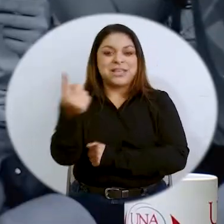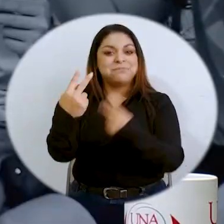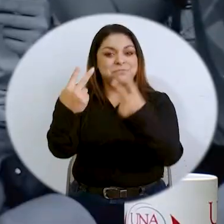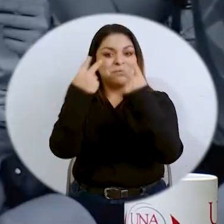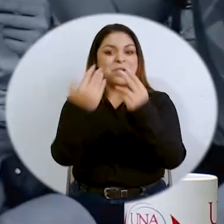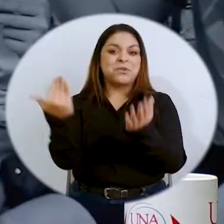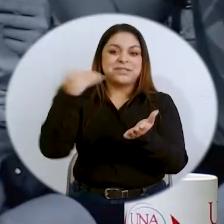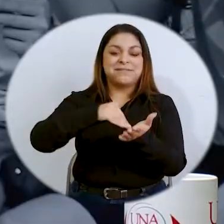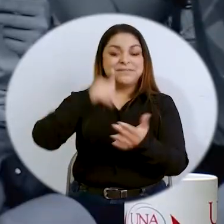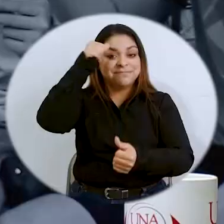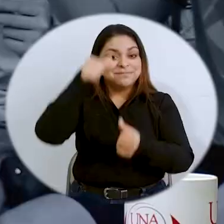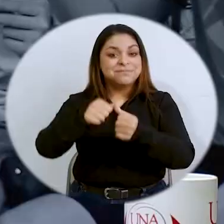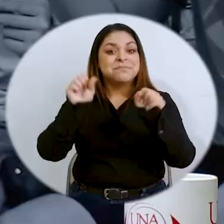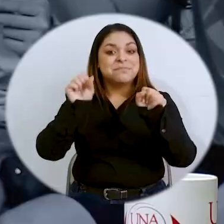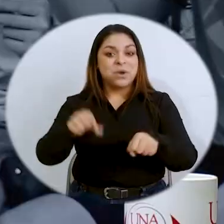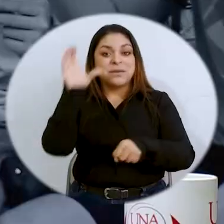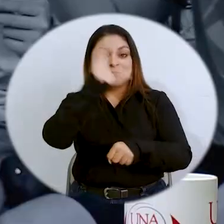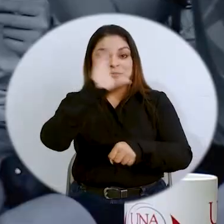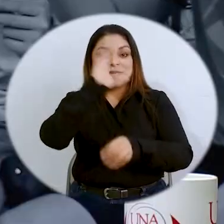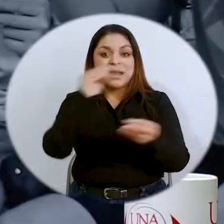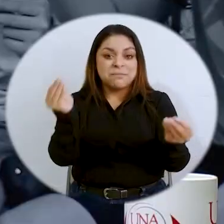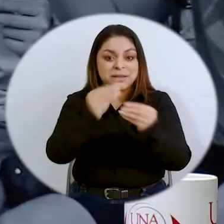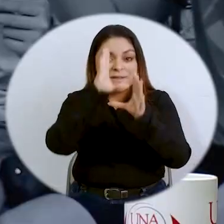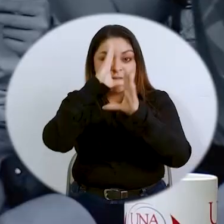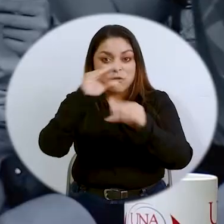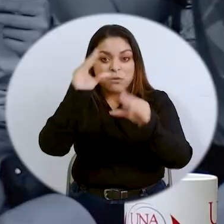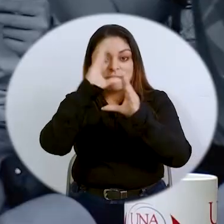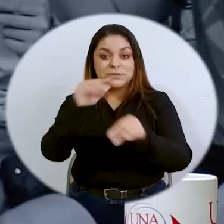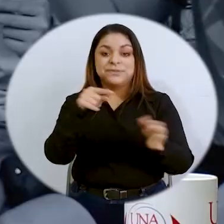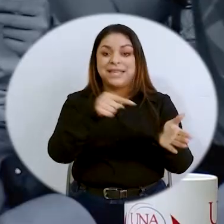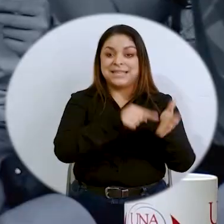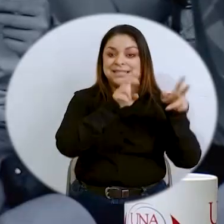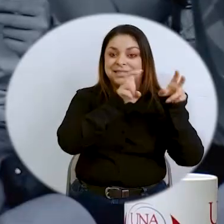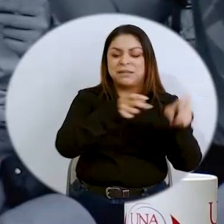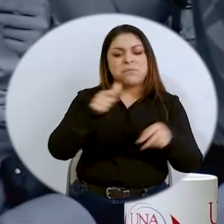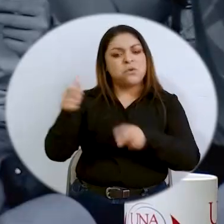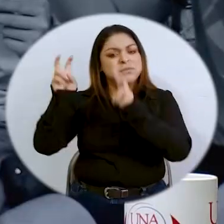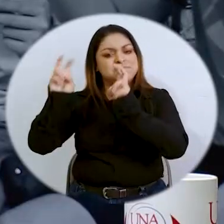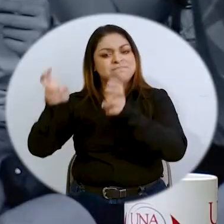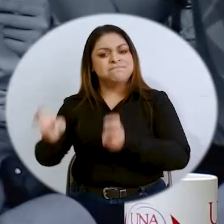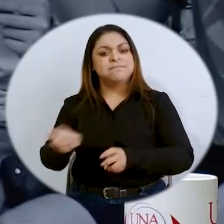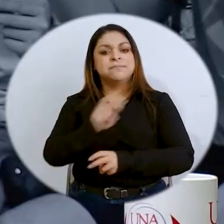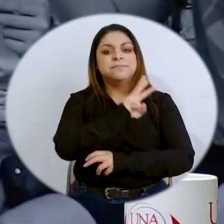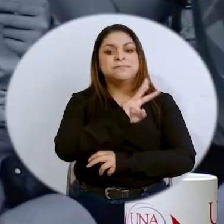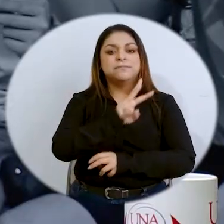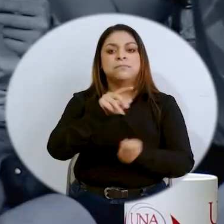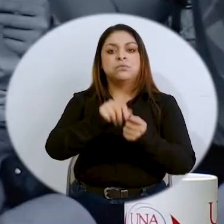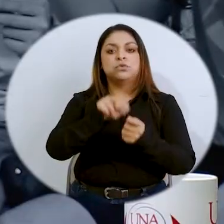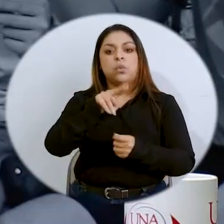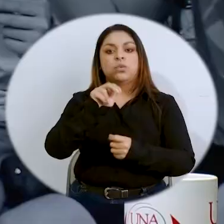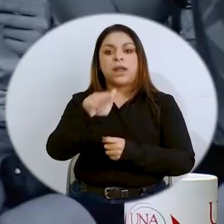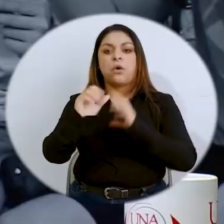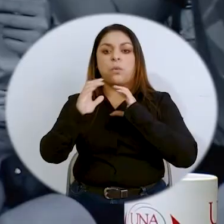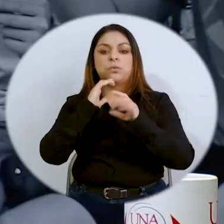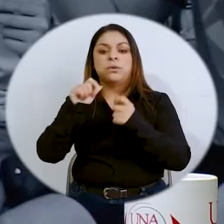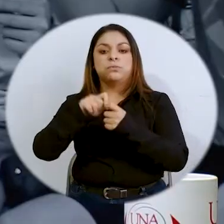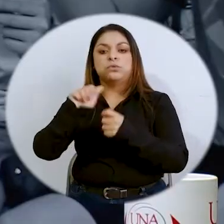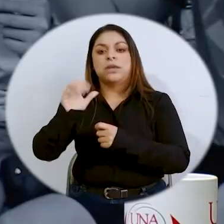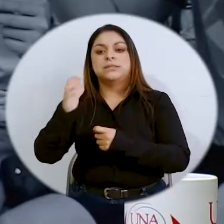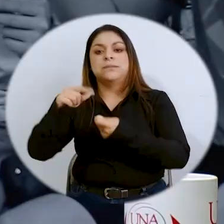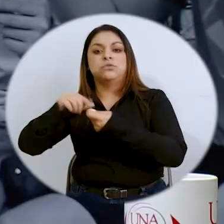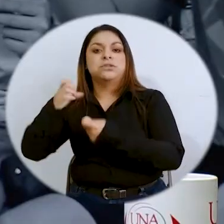por estar con nosotros una vez más. Les recordamos que puede buscar más información sobre este y otros temas en